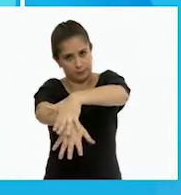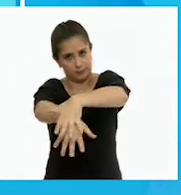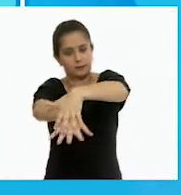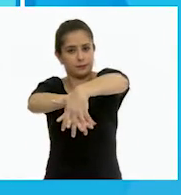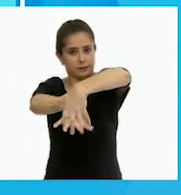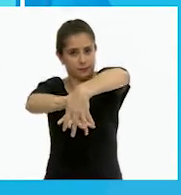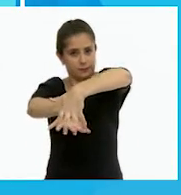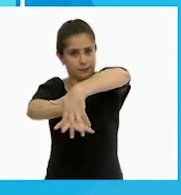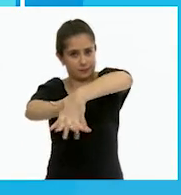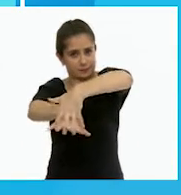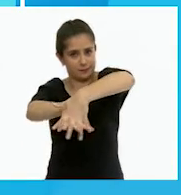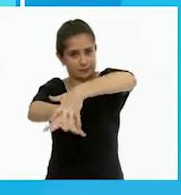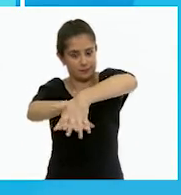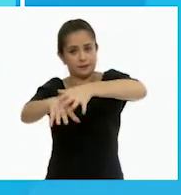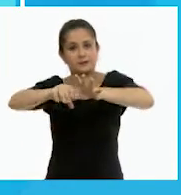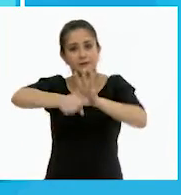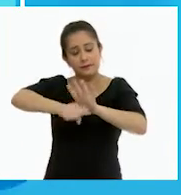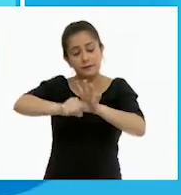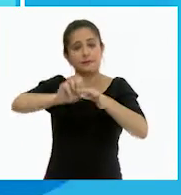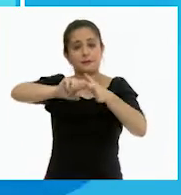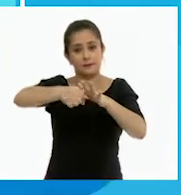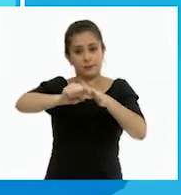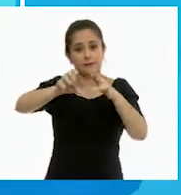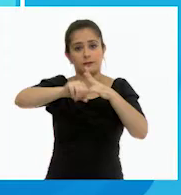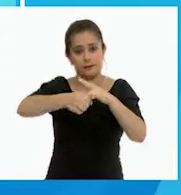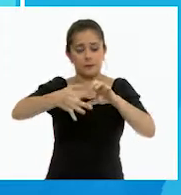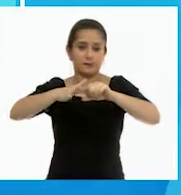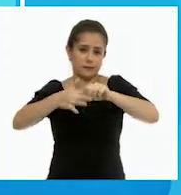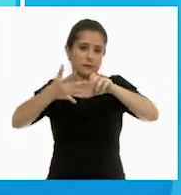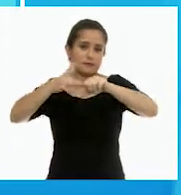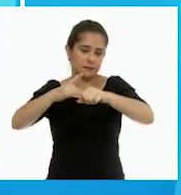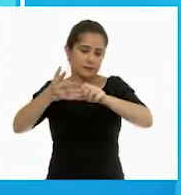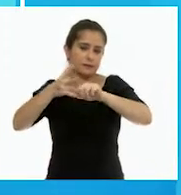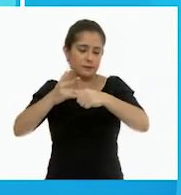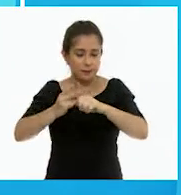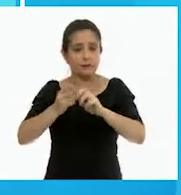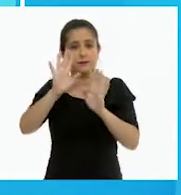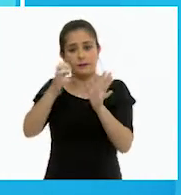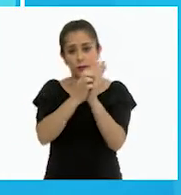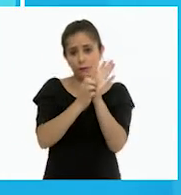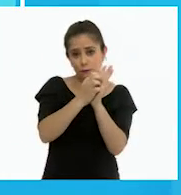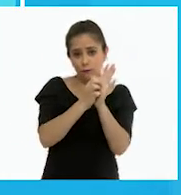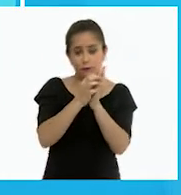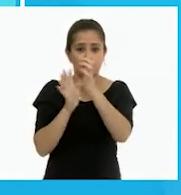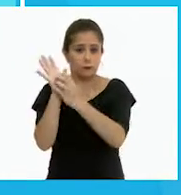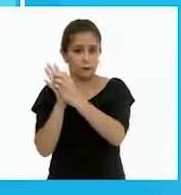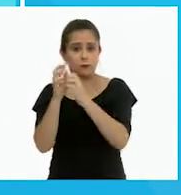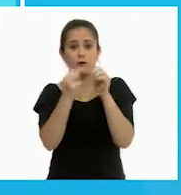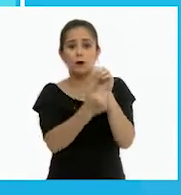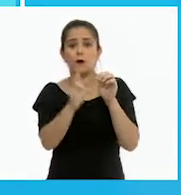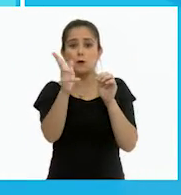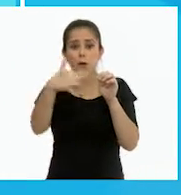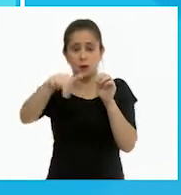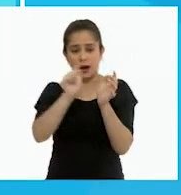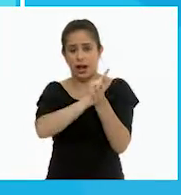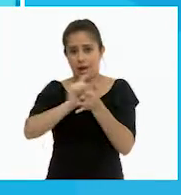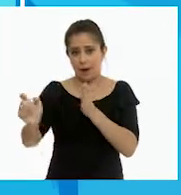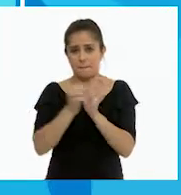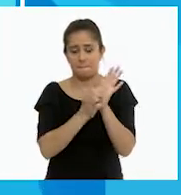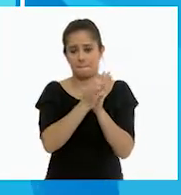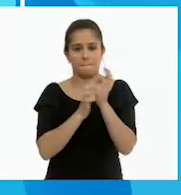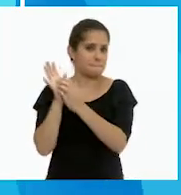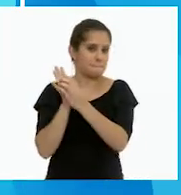la otra mano. Frota los dedos. Ahora haz como que rasguñas la palma de tus manos para lavar tus